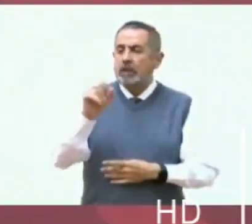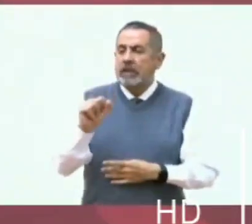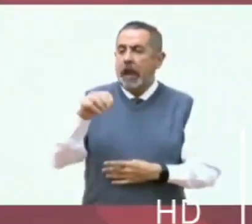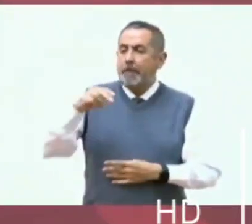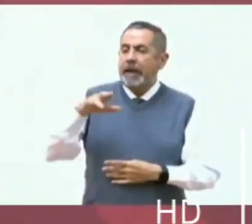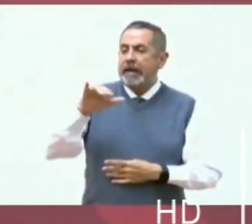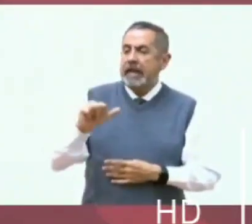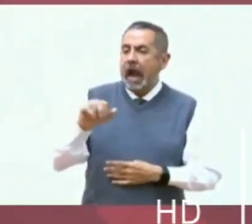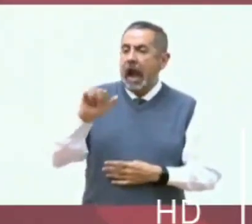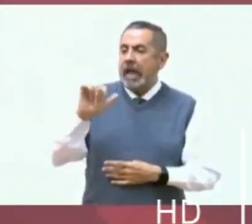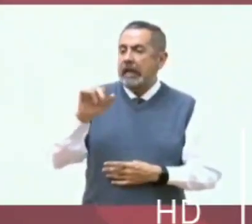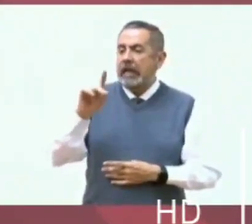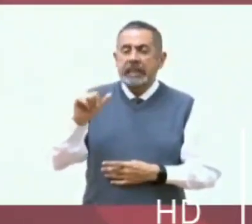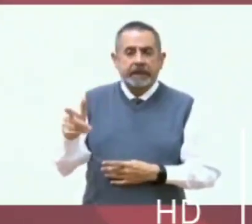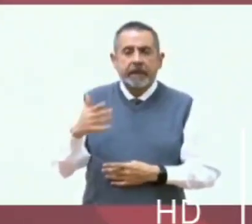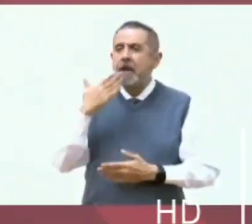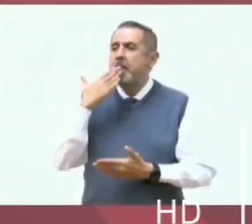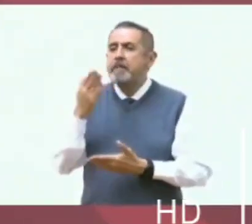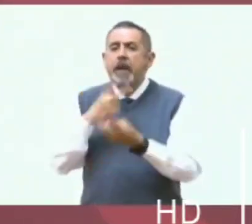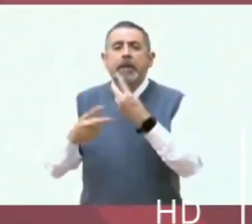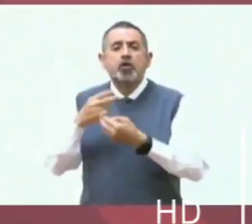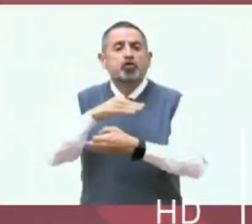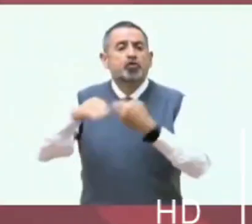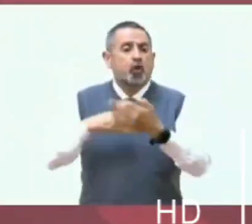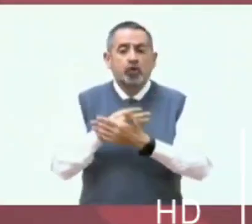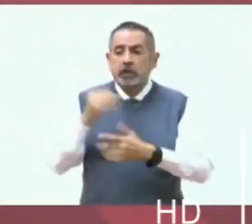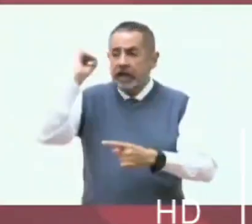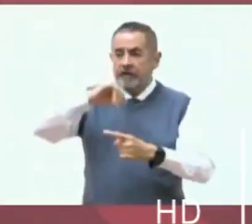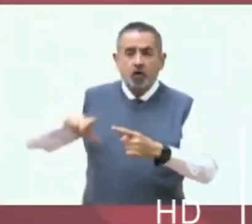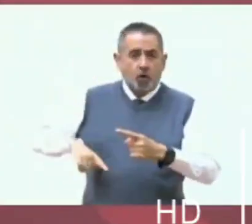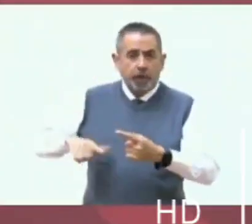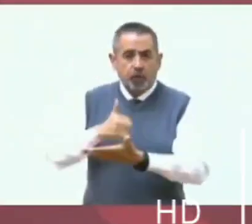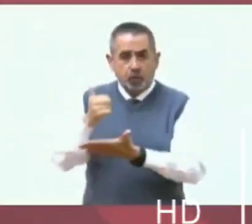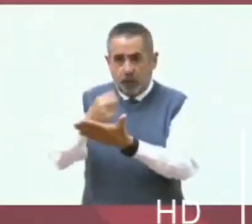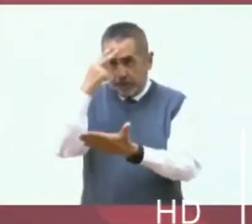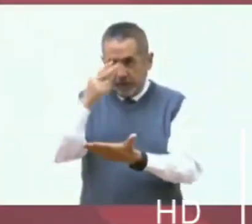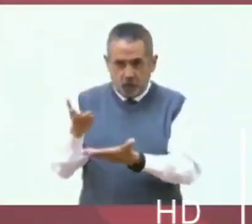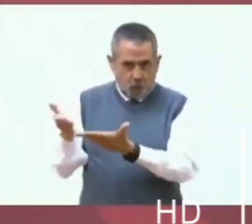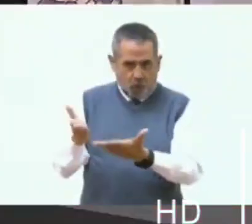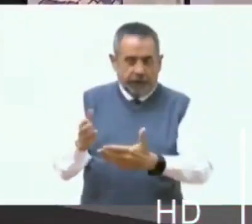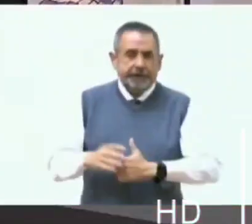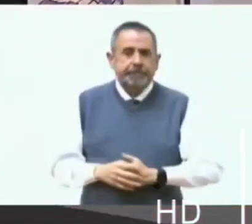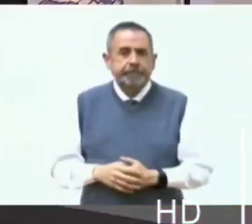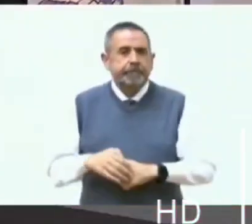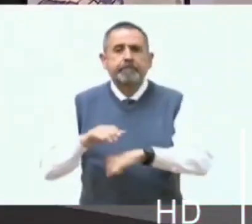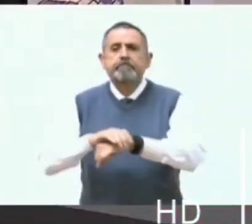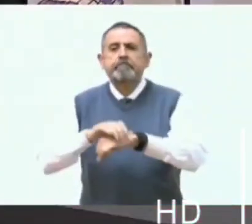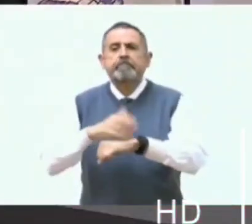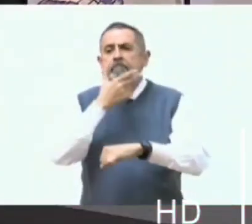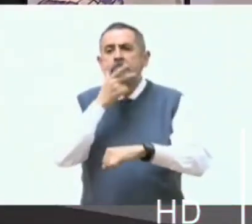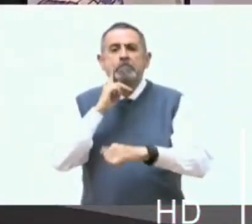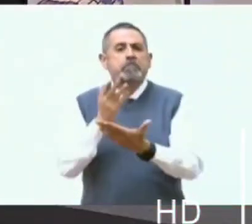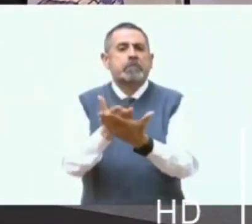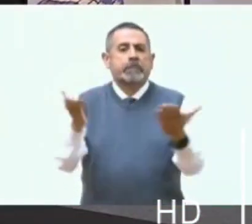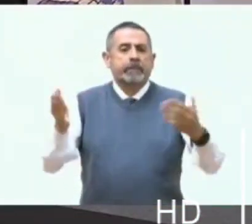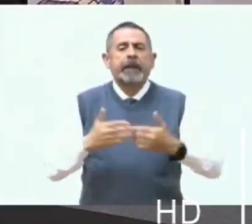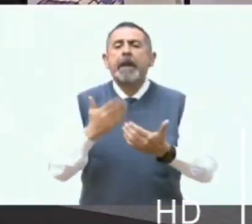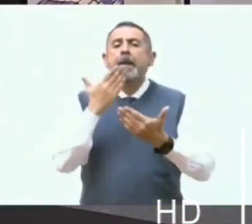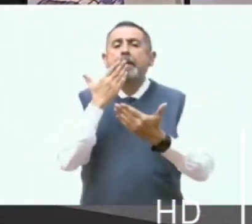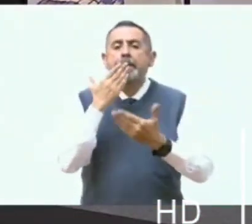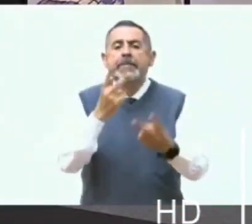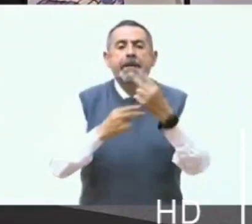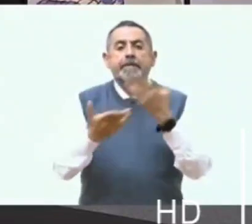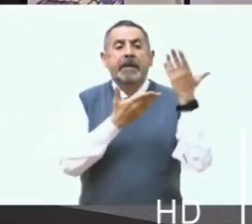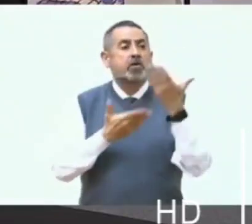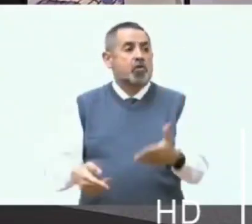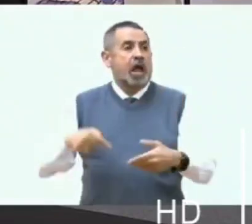Alcalde, bienvenidos todos, jefe de gobierno de la Ciudad de México, amigas y amigos. Sean bienvenidos a este